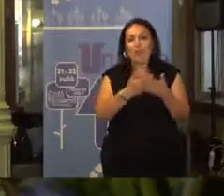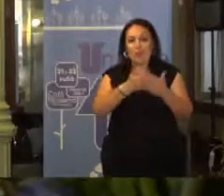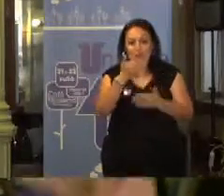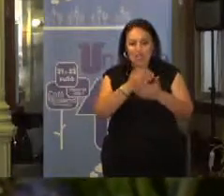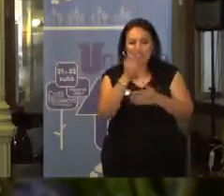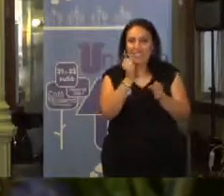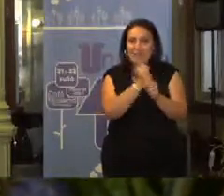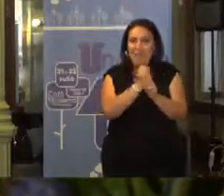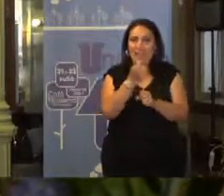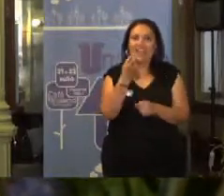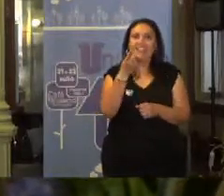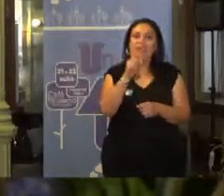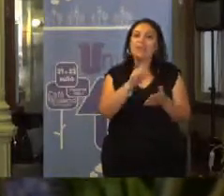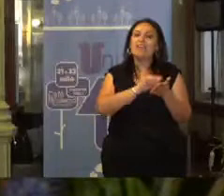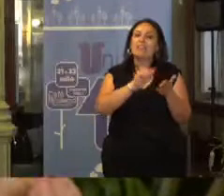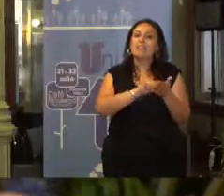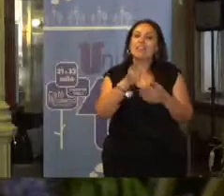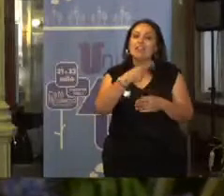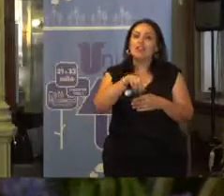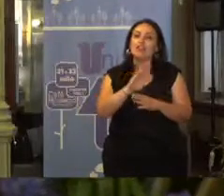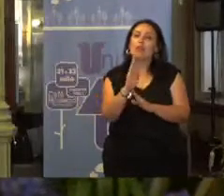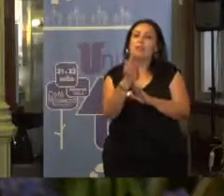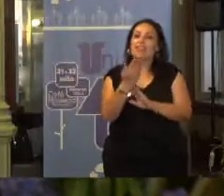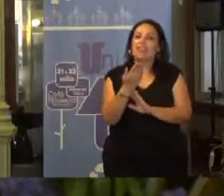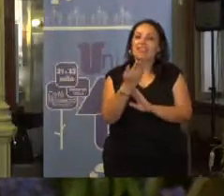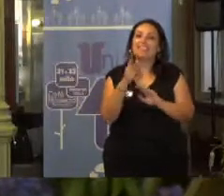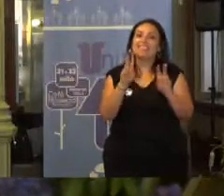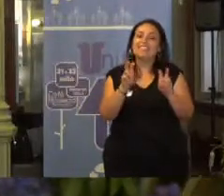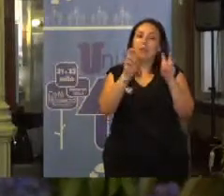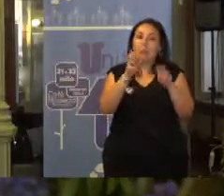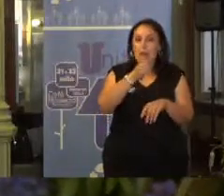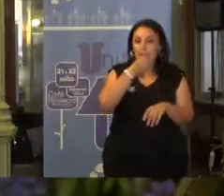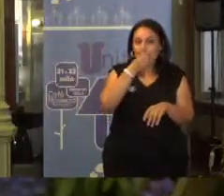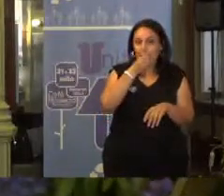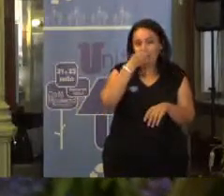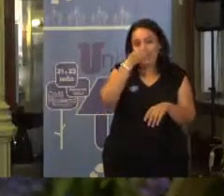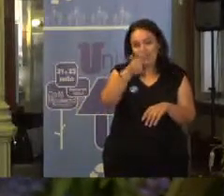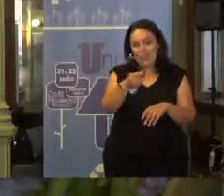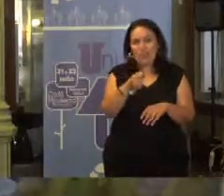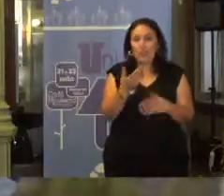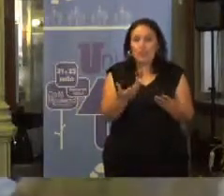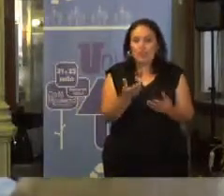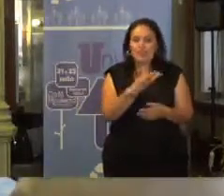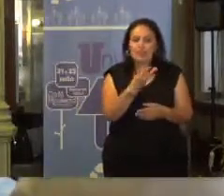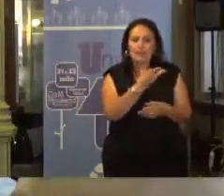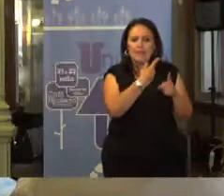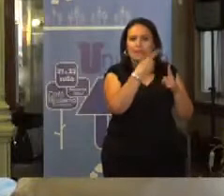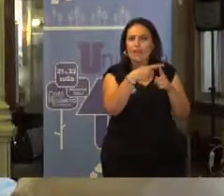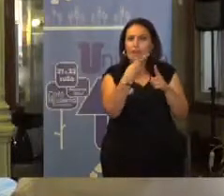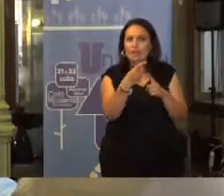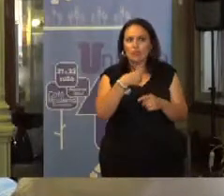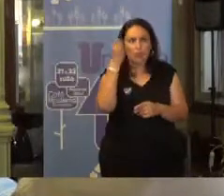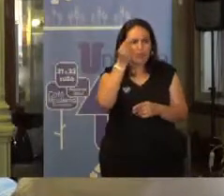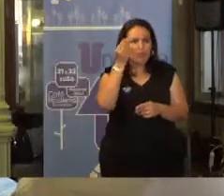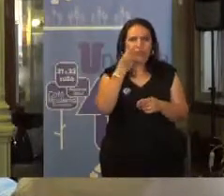nos representa a militancia do PSOE. E pensamos que con esta mesa podemos poñer unha pequena